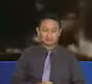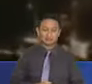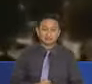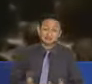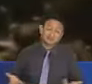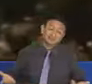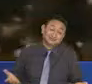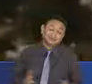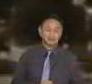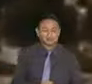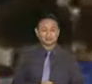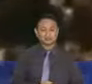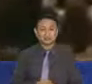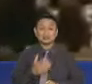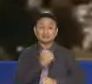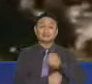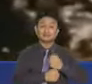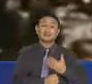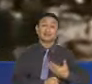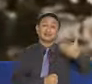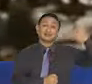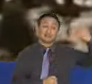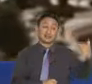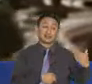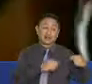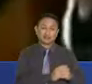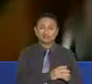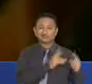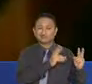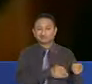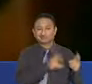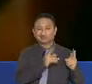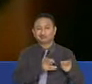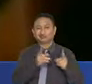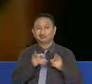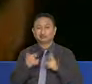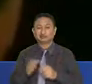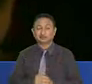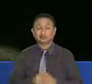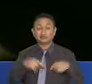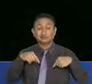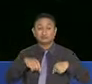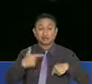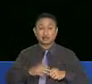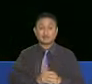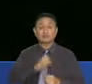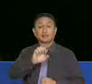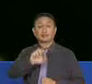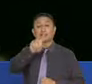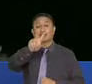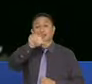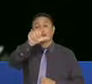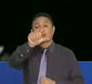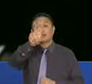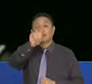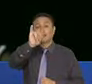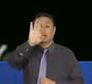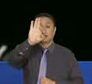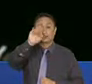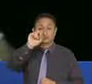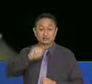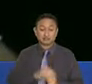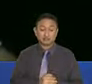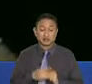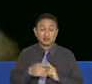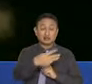Desde esa época se viene hablando de lo mismo sin embargo ahí se le tenía a Don evaristo que falta de internet